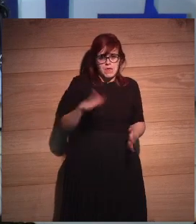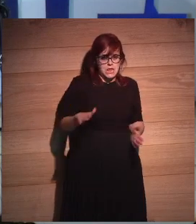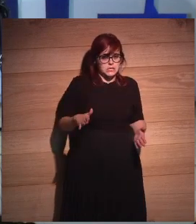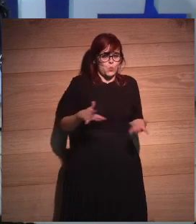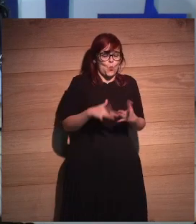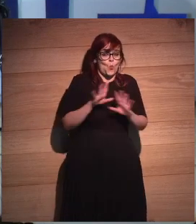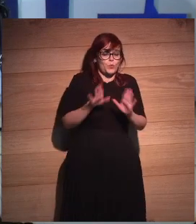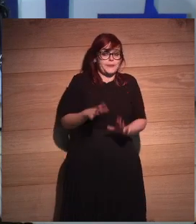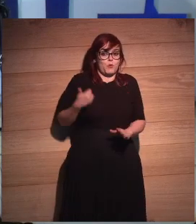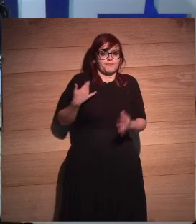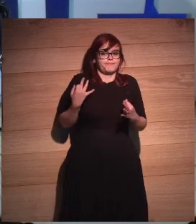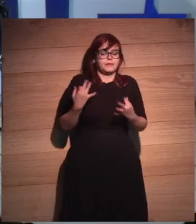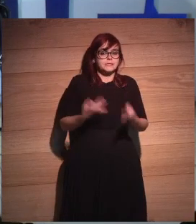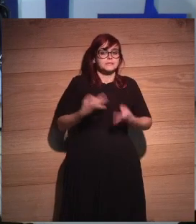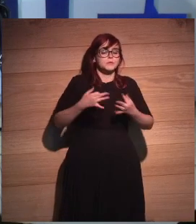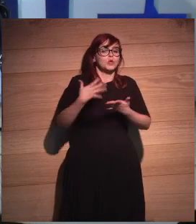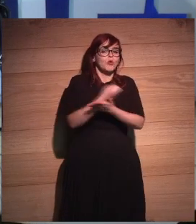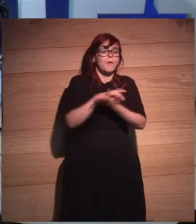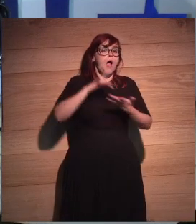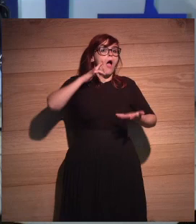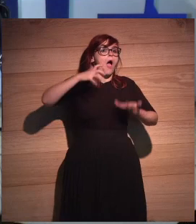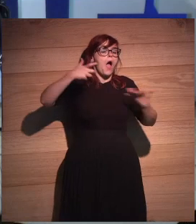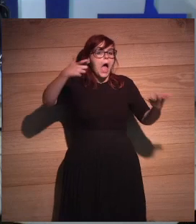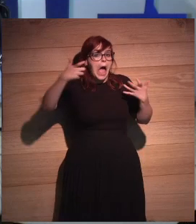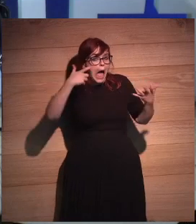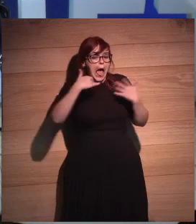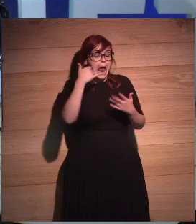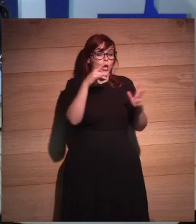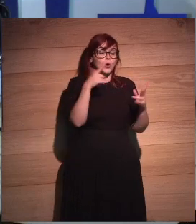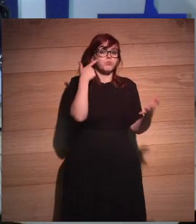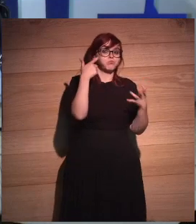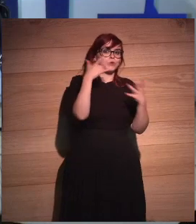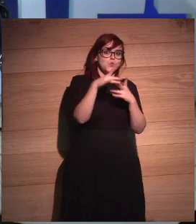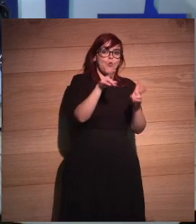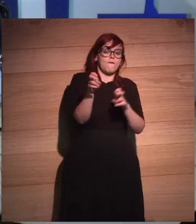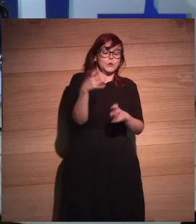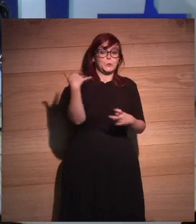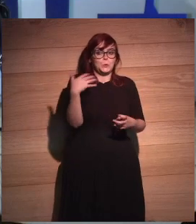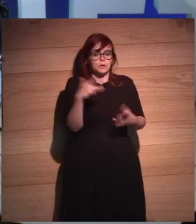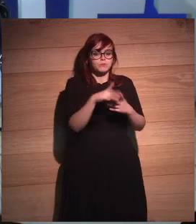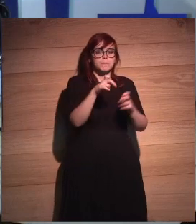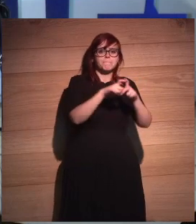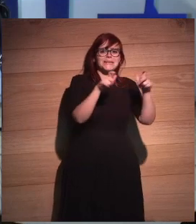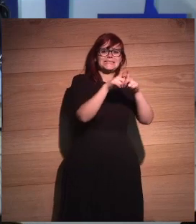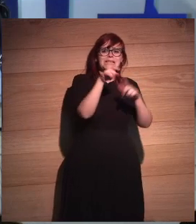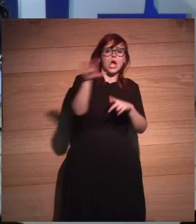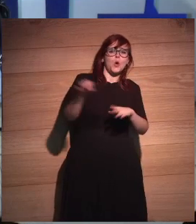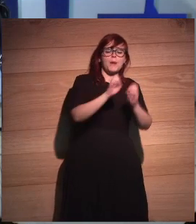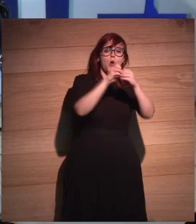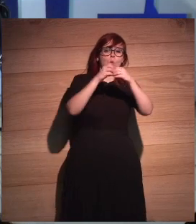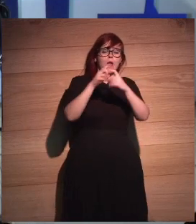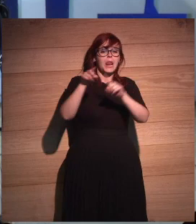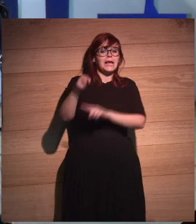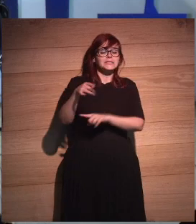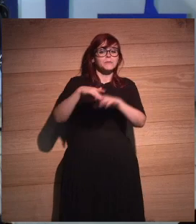general, últimamente es el problema que hay con esto, ¿no? Siempre es un escándalo nuevo de algo, ¿no? Que si la empresa que compró Google,